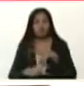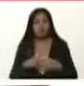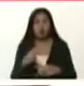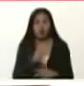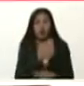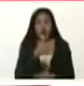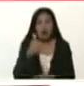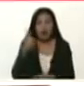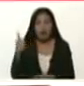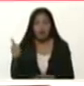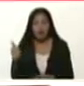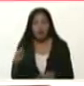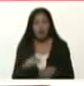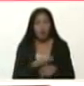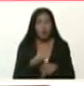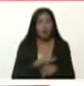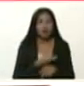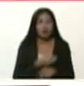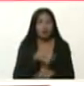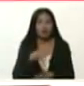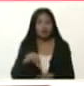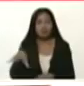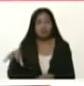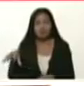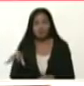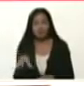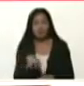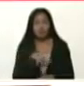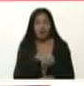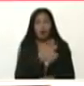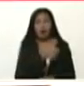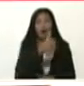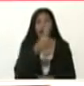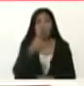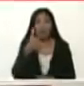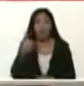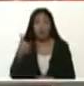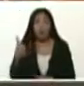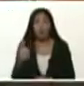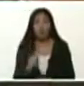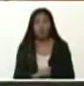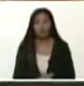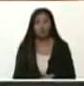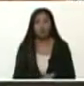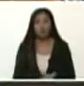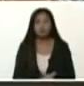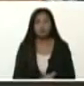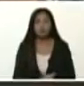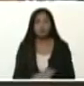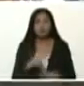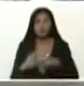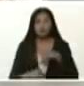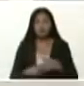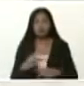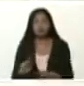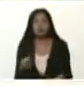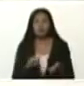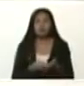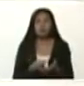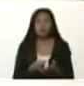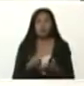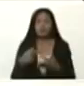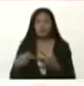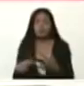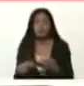cada gobernación de los estados bolivarianos aquí presentes para la producción de recursos en